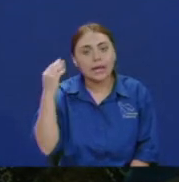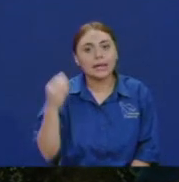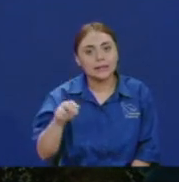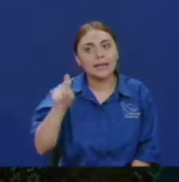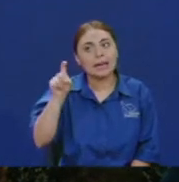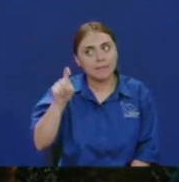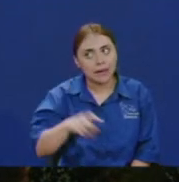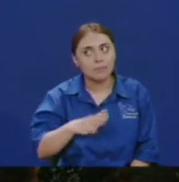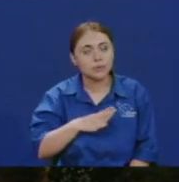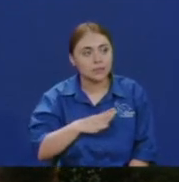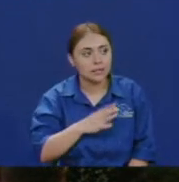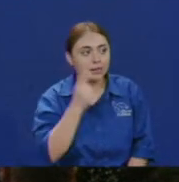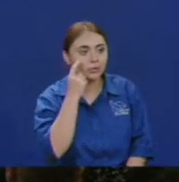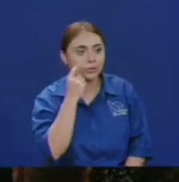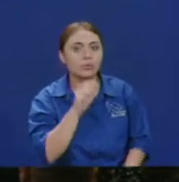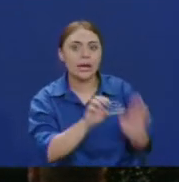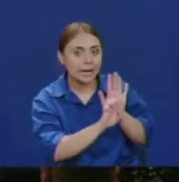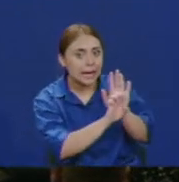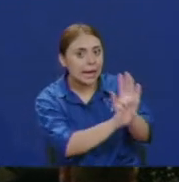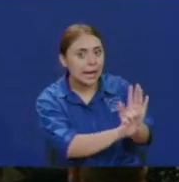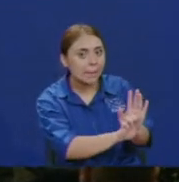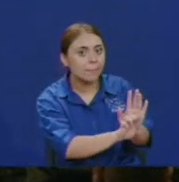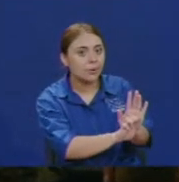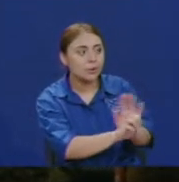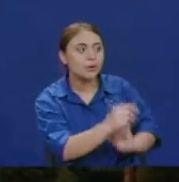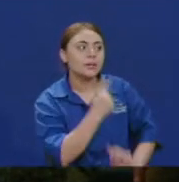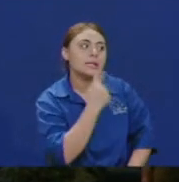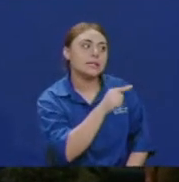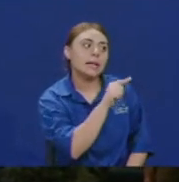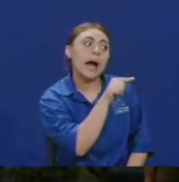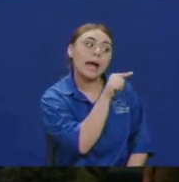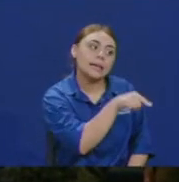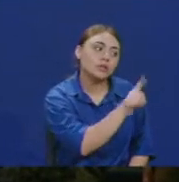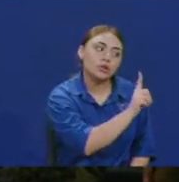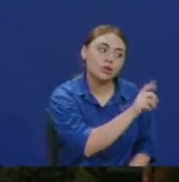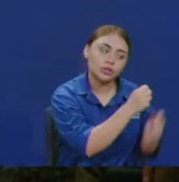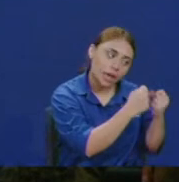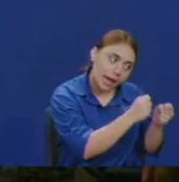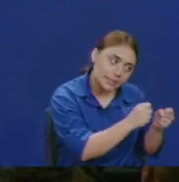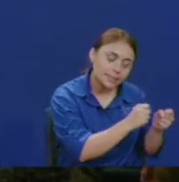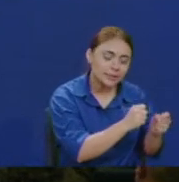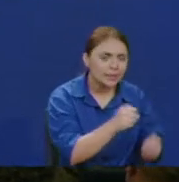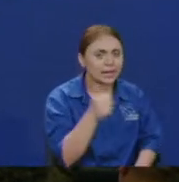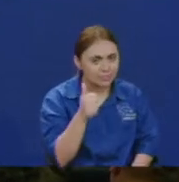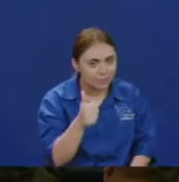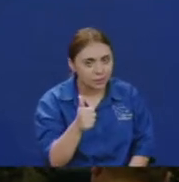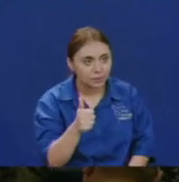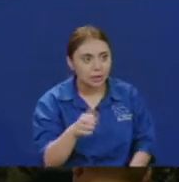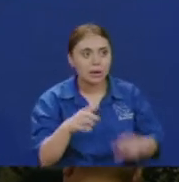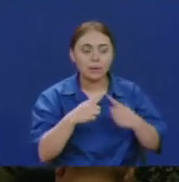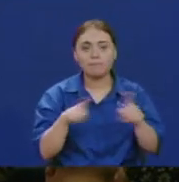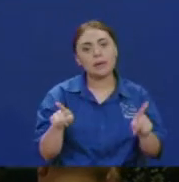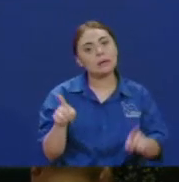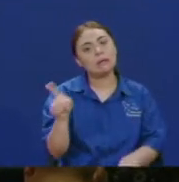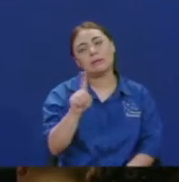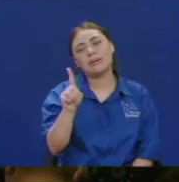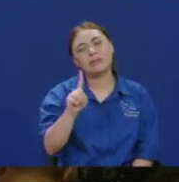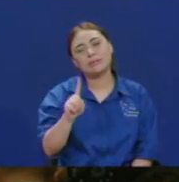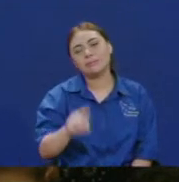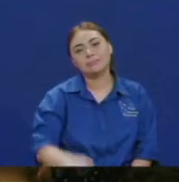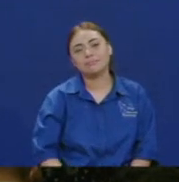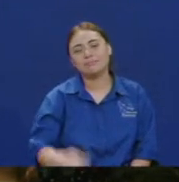decir esto no lo hagan así, esto va a hacerlo de otra manera. Sí, eso es necesario. pero no atribuirle mala intención a